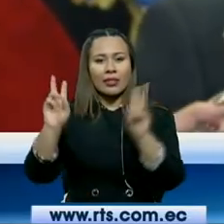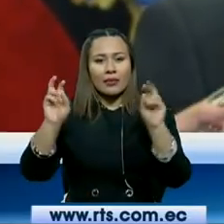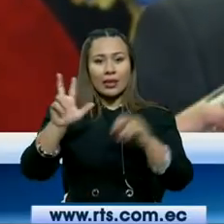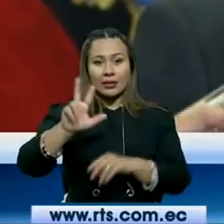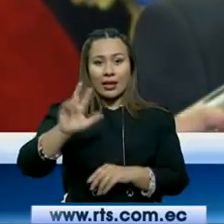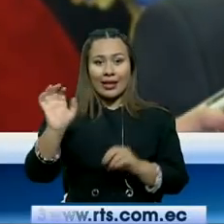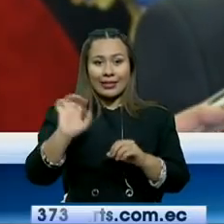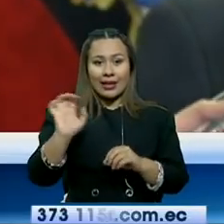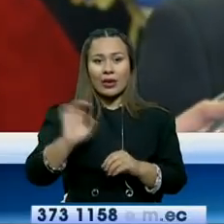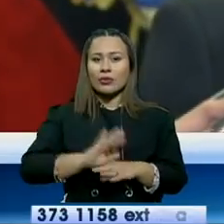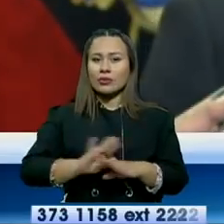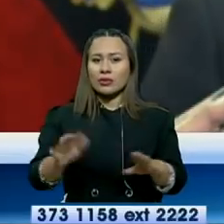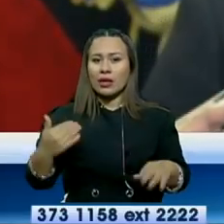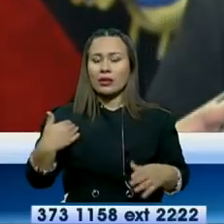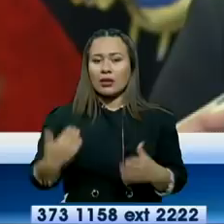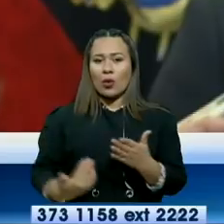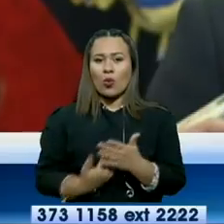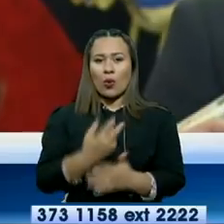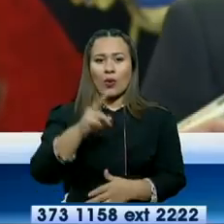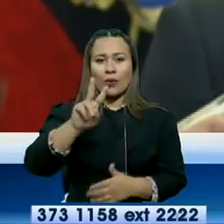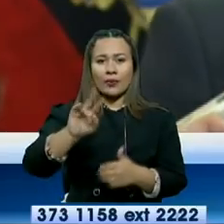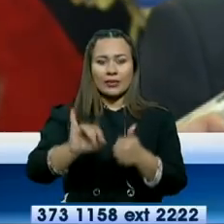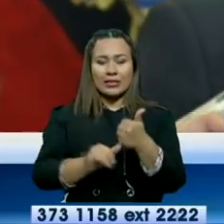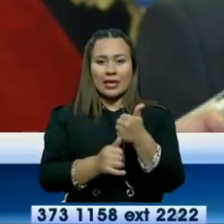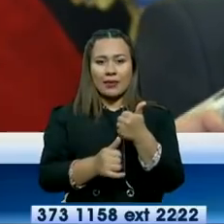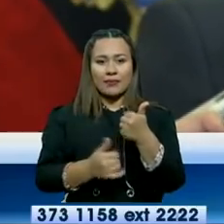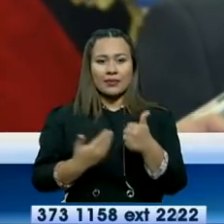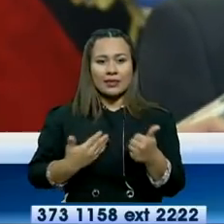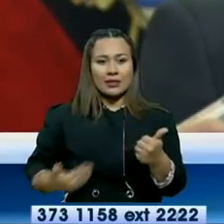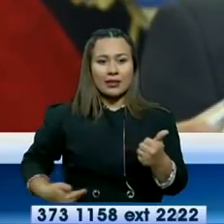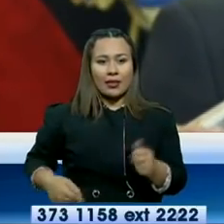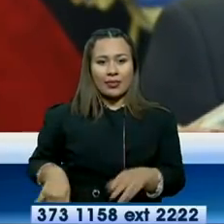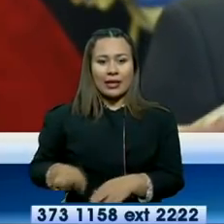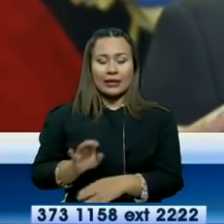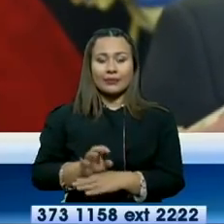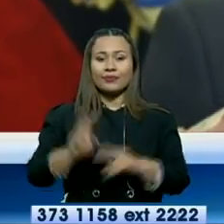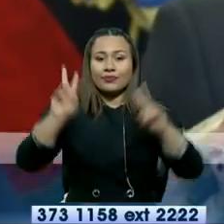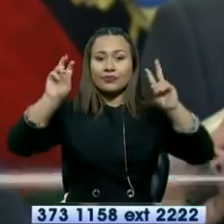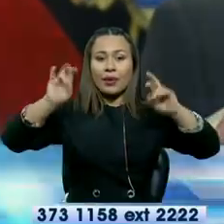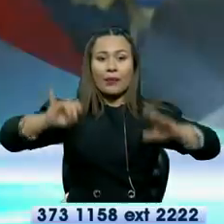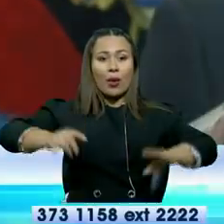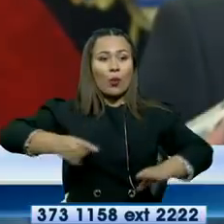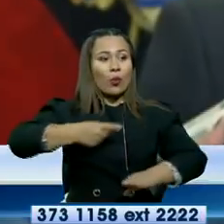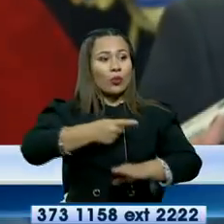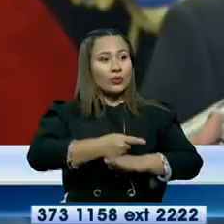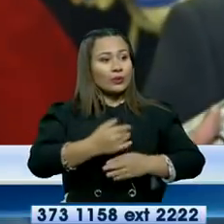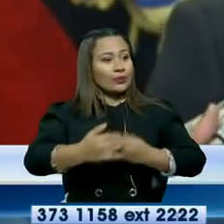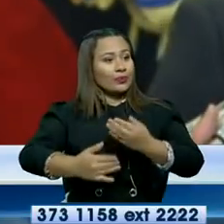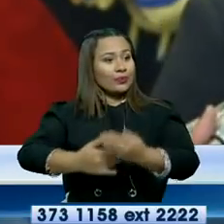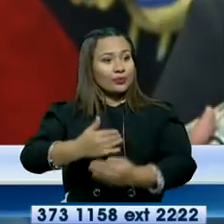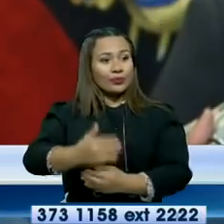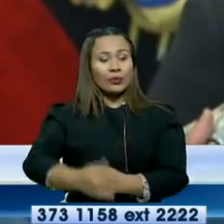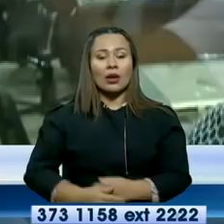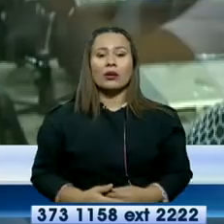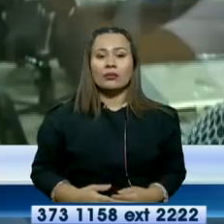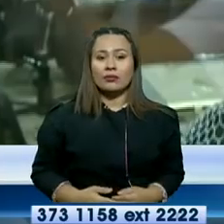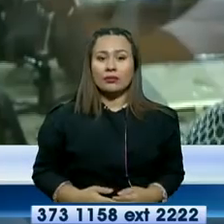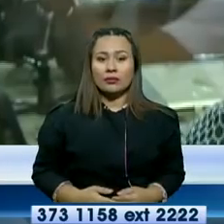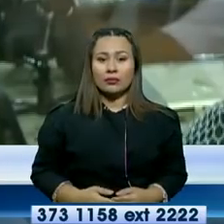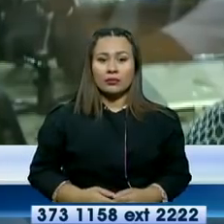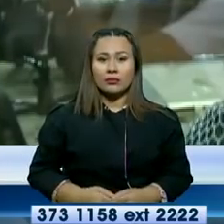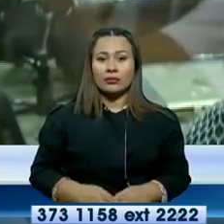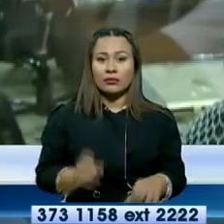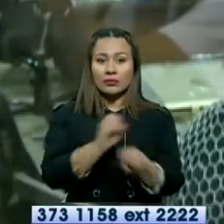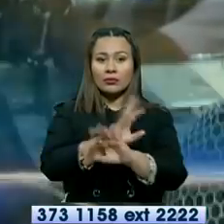el Ecuador tendrá un nuevo vicepresidente de la República y que el tema del juicio político es un proceso que debe avanzar. Cosa